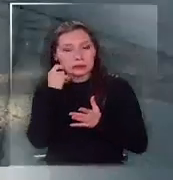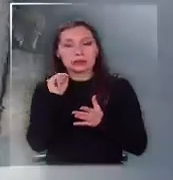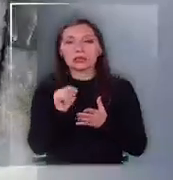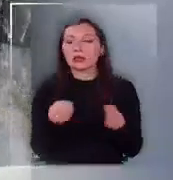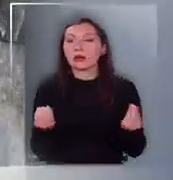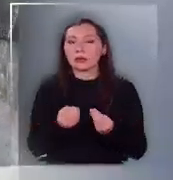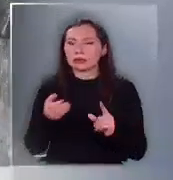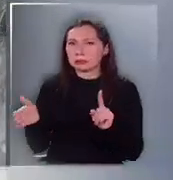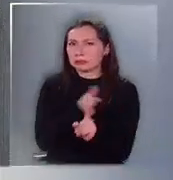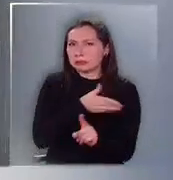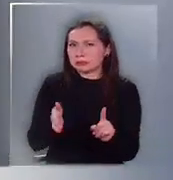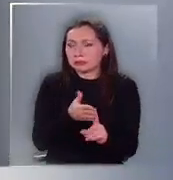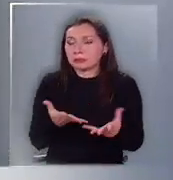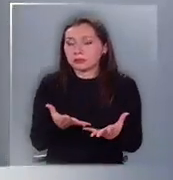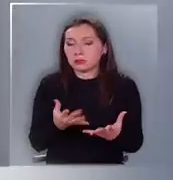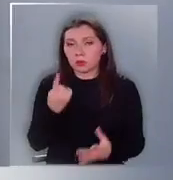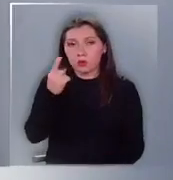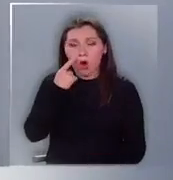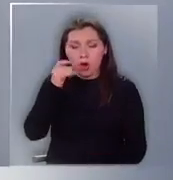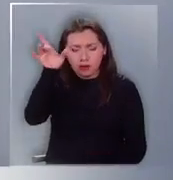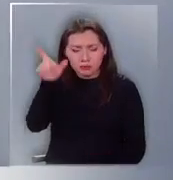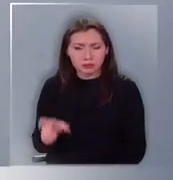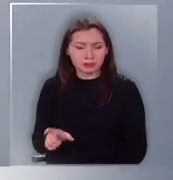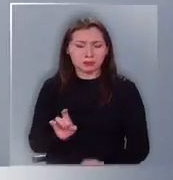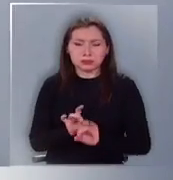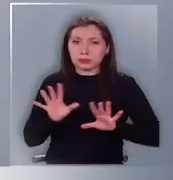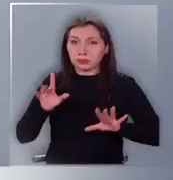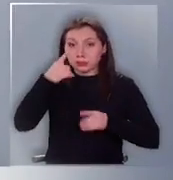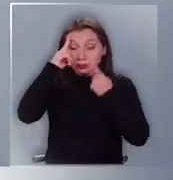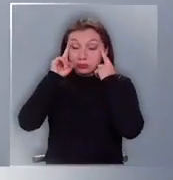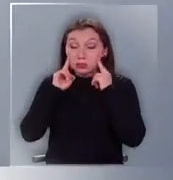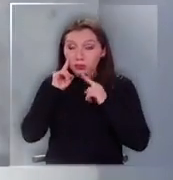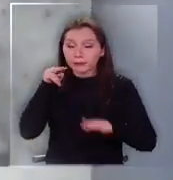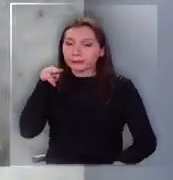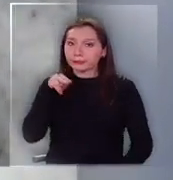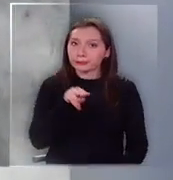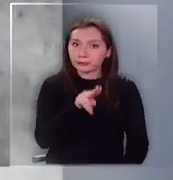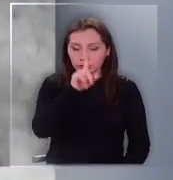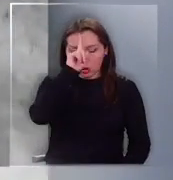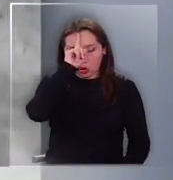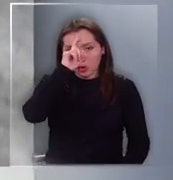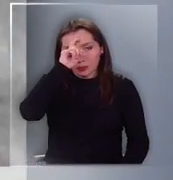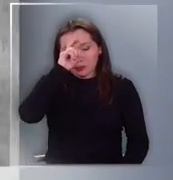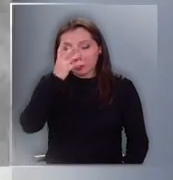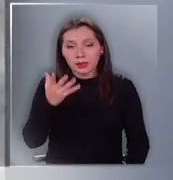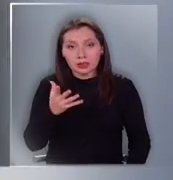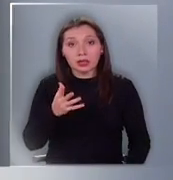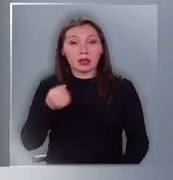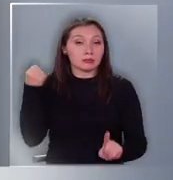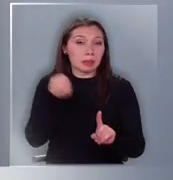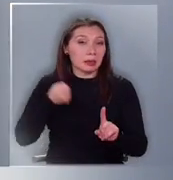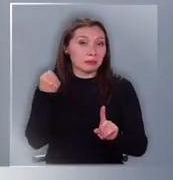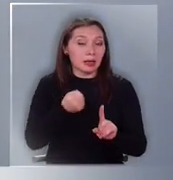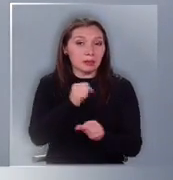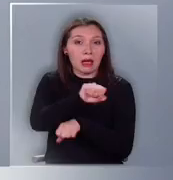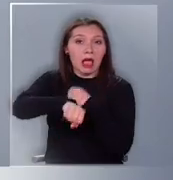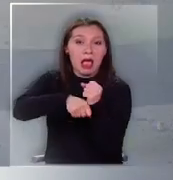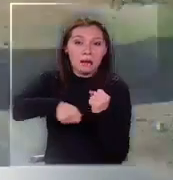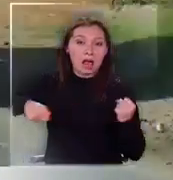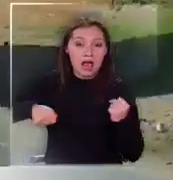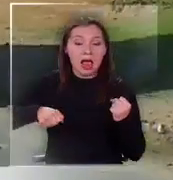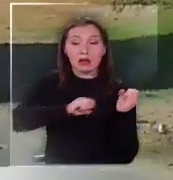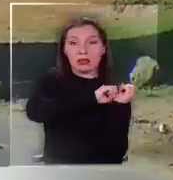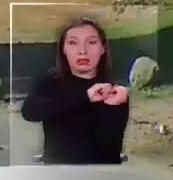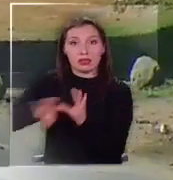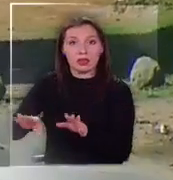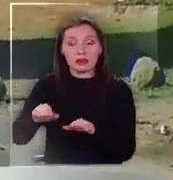brutal ataque que dejó a un hombre gravemente herido e internado en el hospital tras ser golpeado amarrado y lanzado